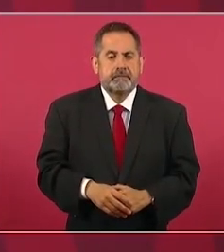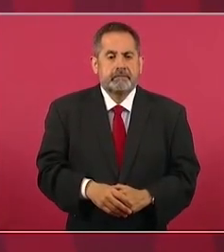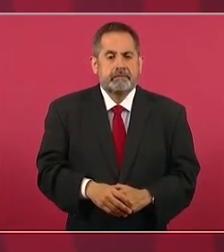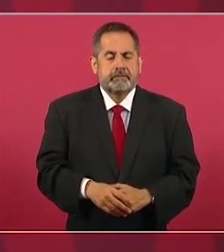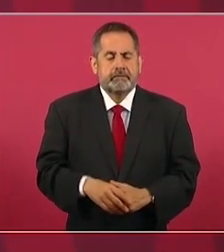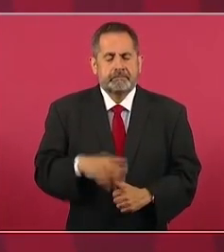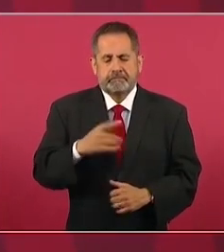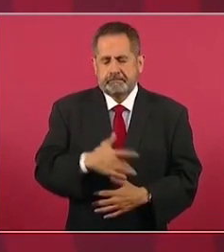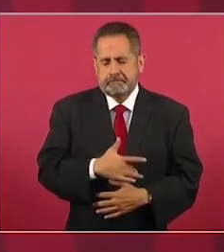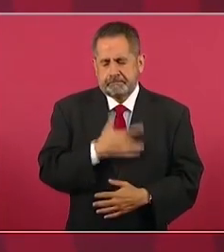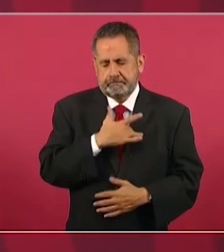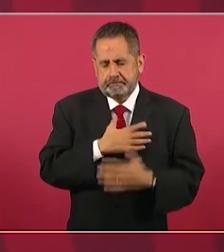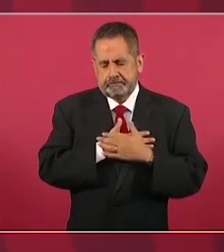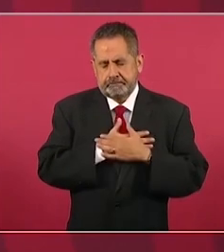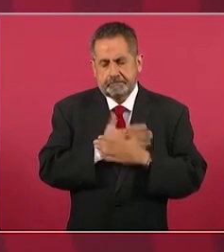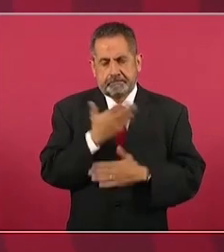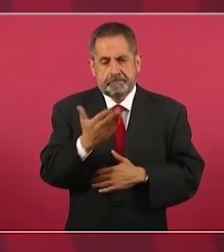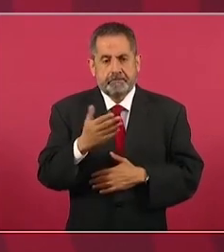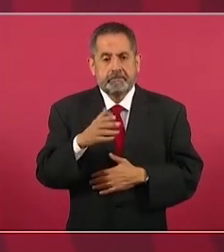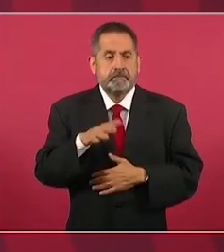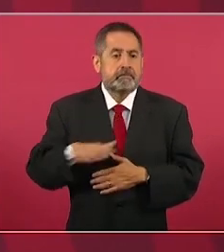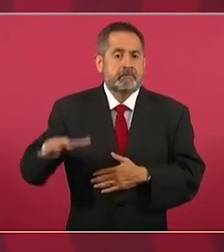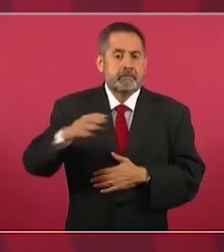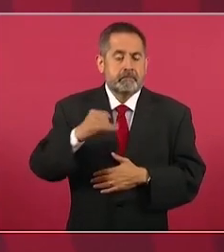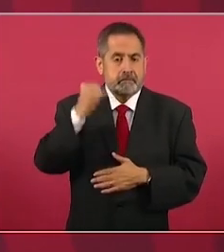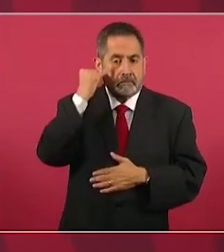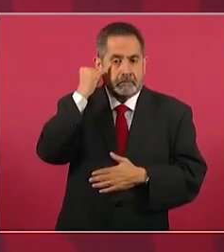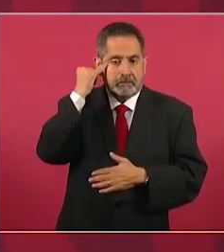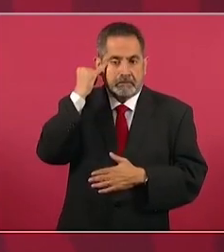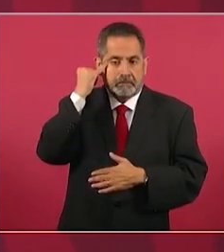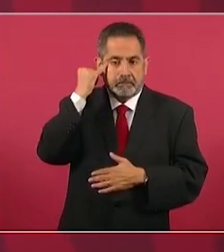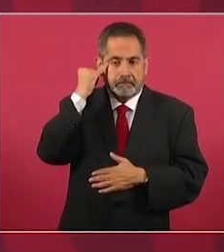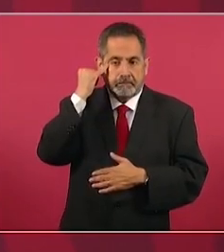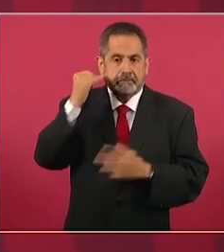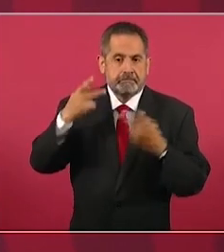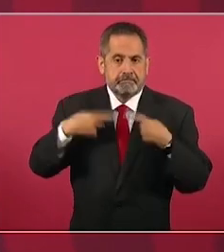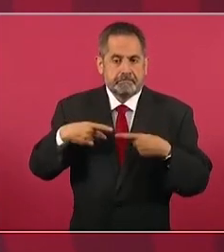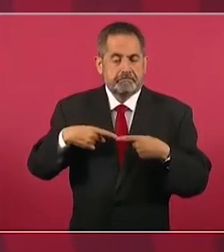Nuestro pésame al pueblo de Japón.